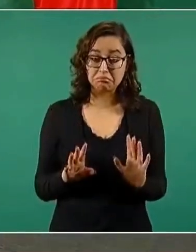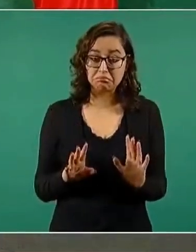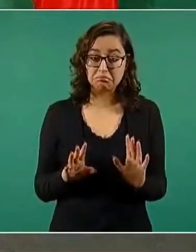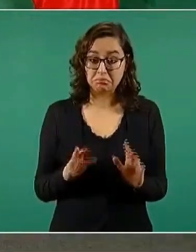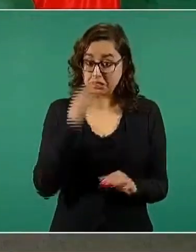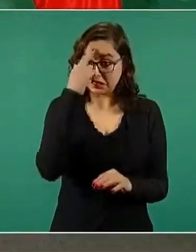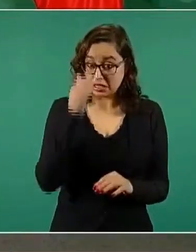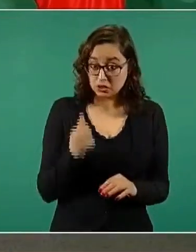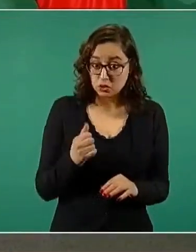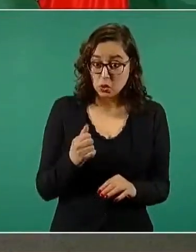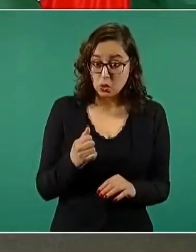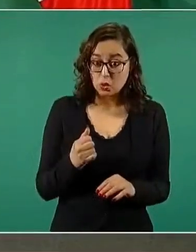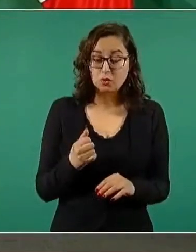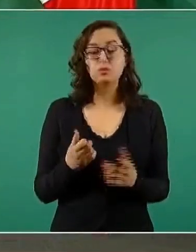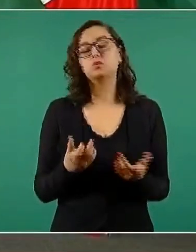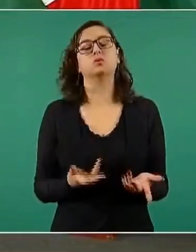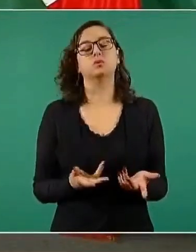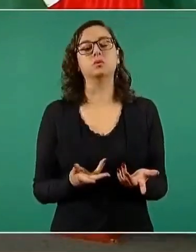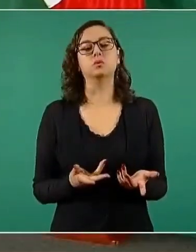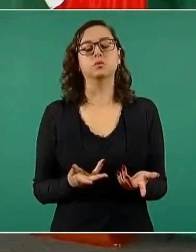sobre esto.